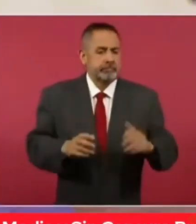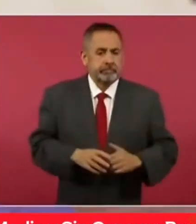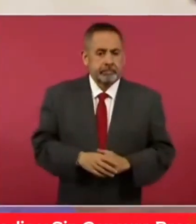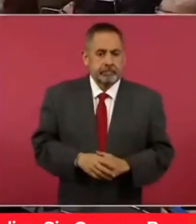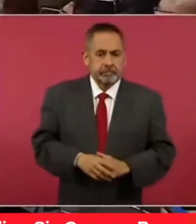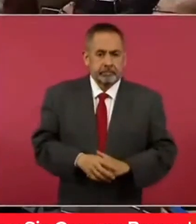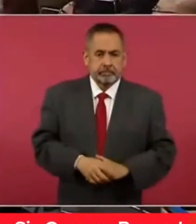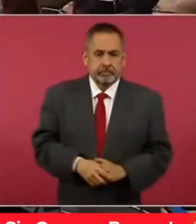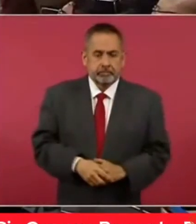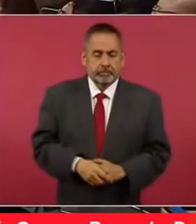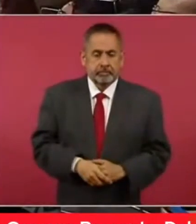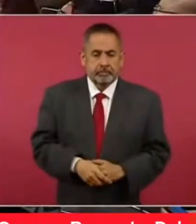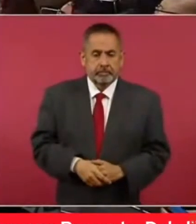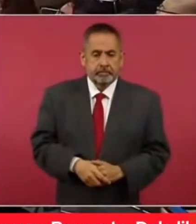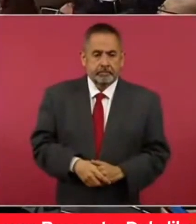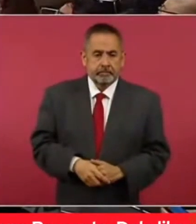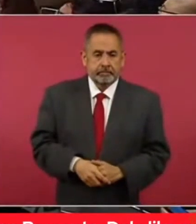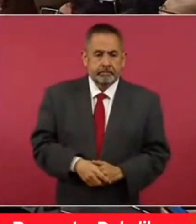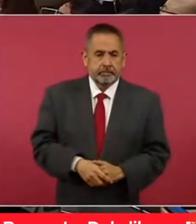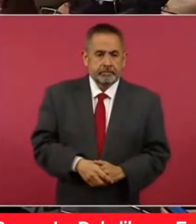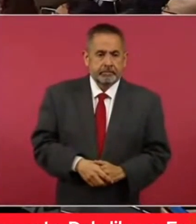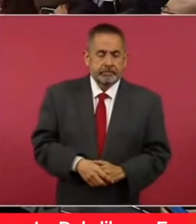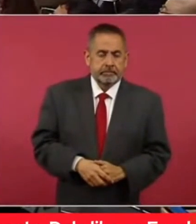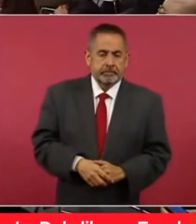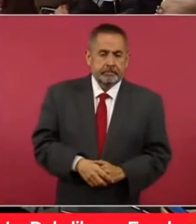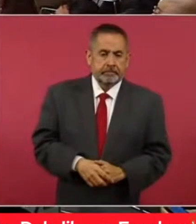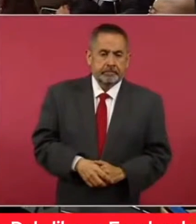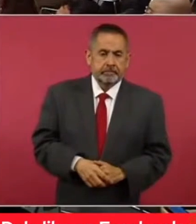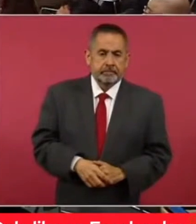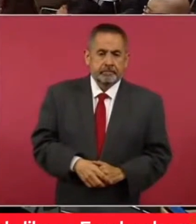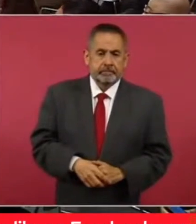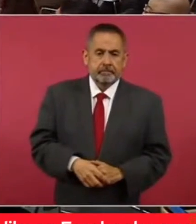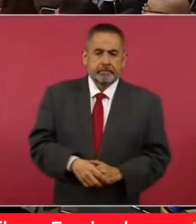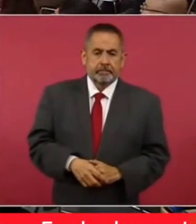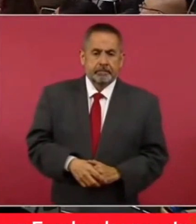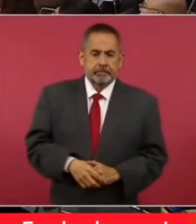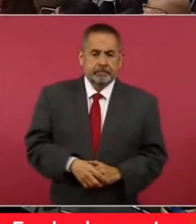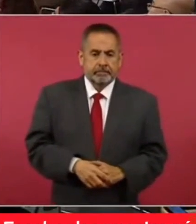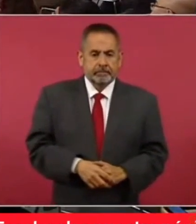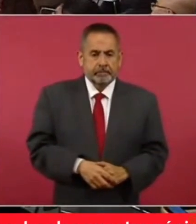¿Ya está? La carta. ¿Cuál carta? La de